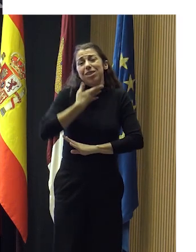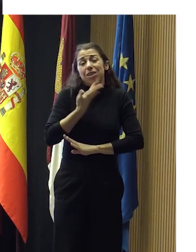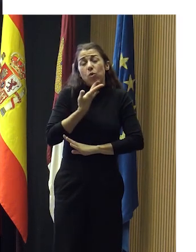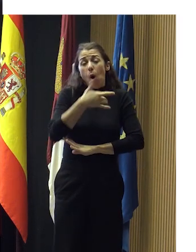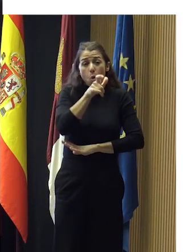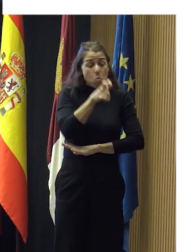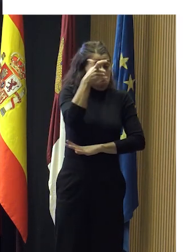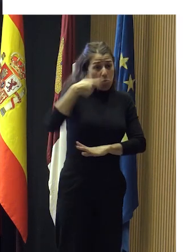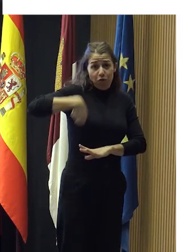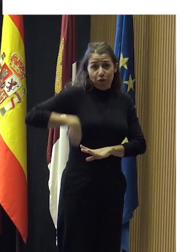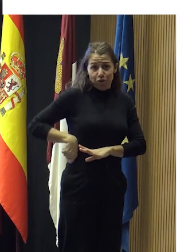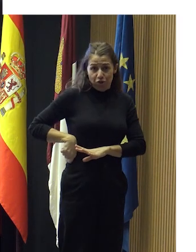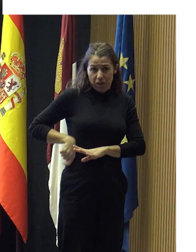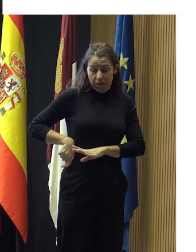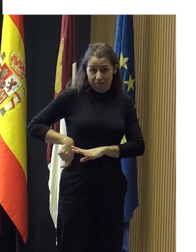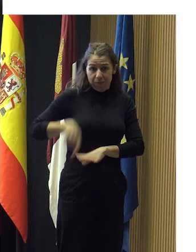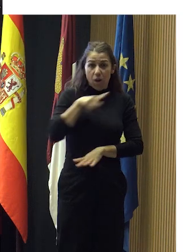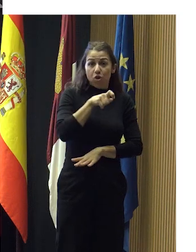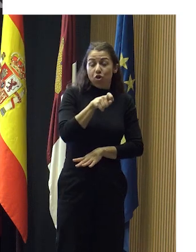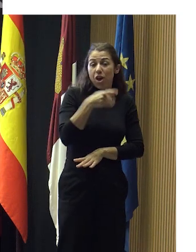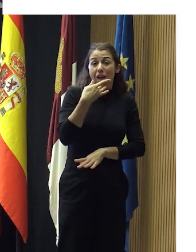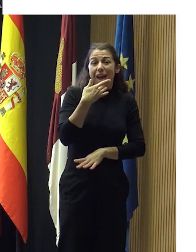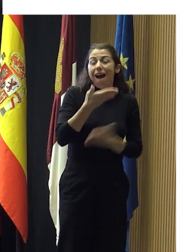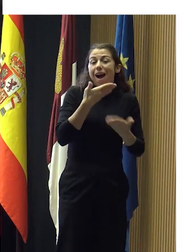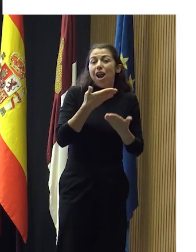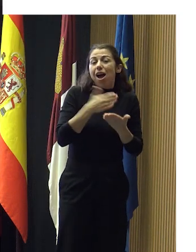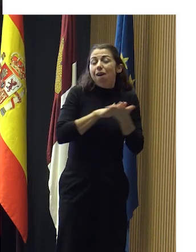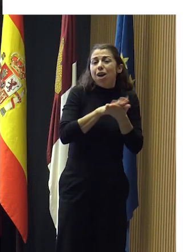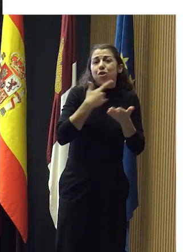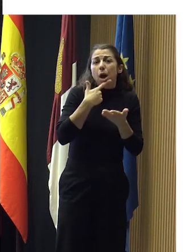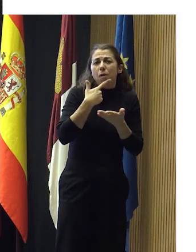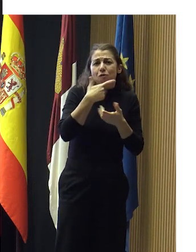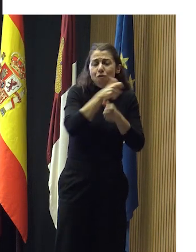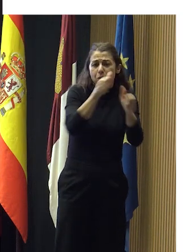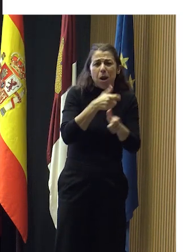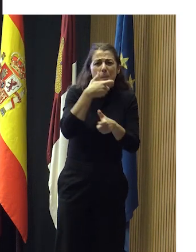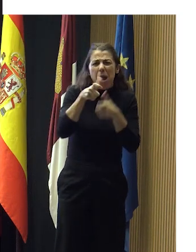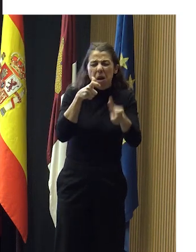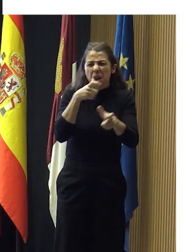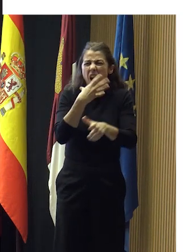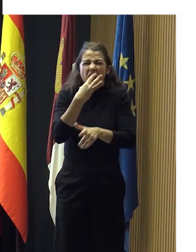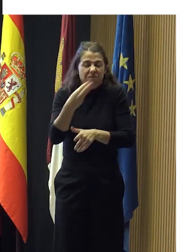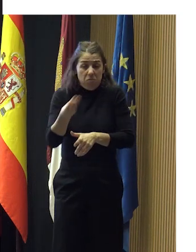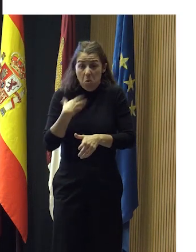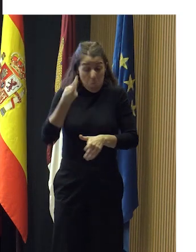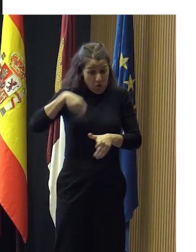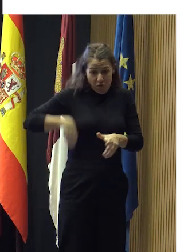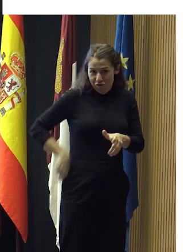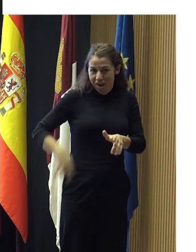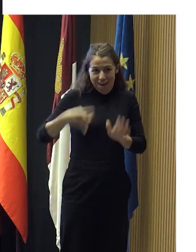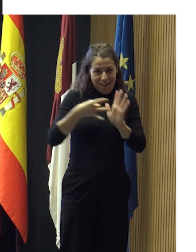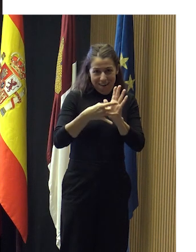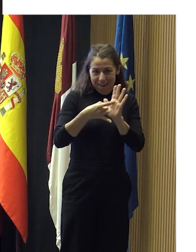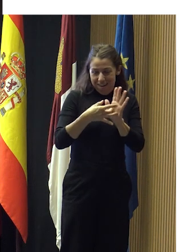ante un profesional y te empieza a hablar de tu cáncer de una manera con palabras que no entiendes, tendrás un gran profesional y un gran médico o